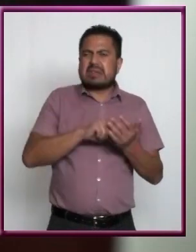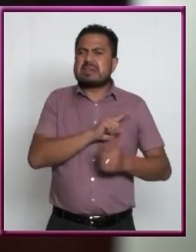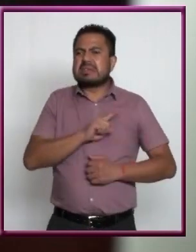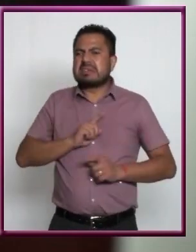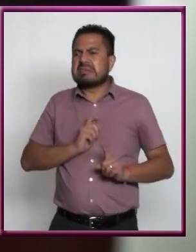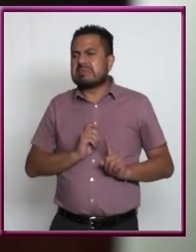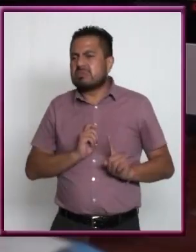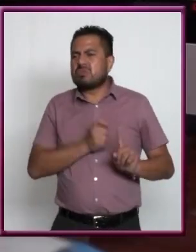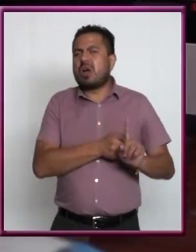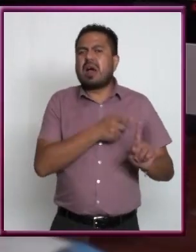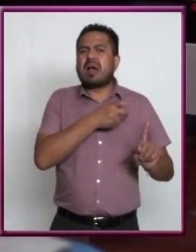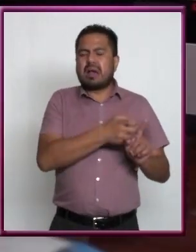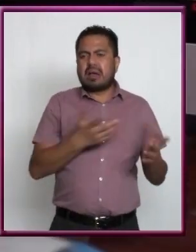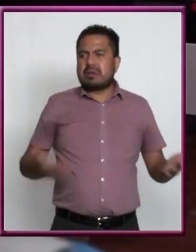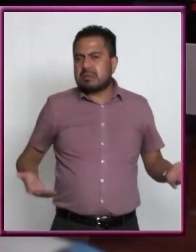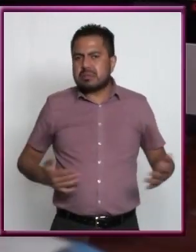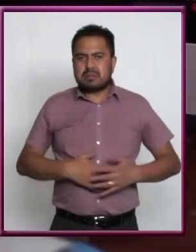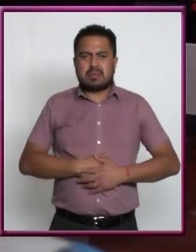deba a esto?